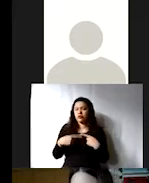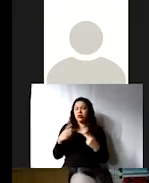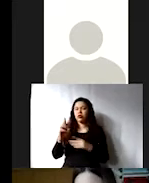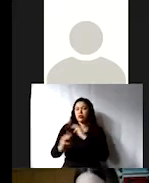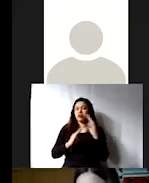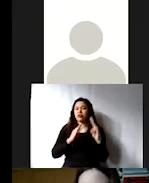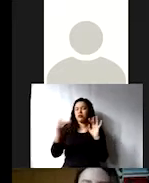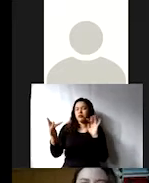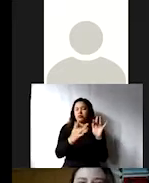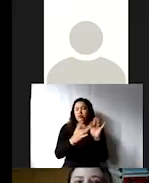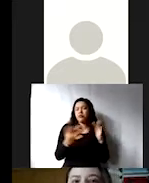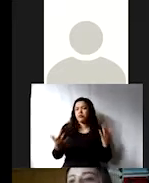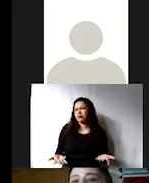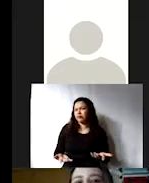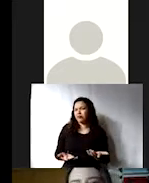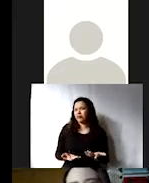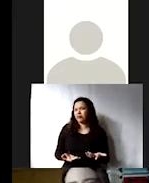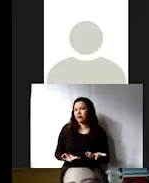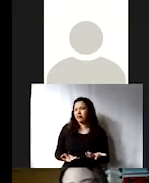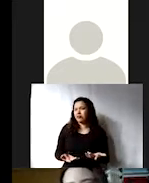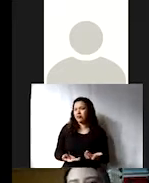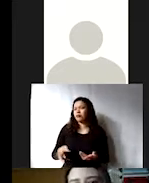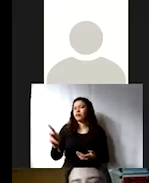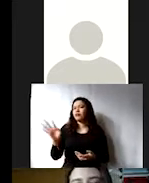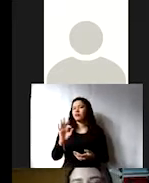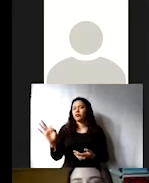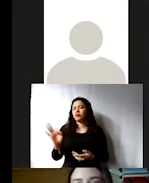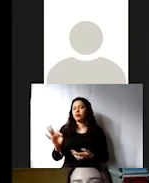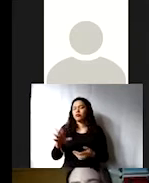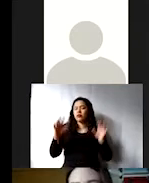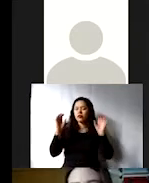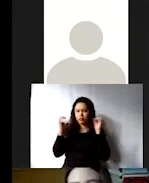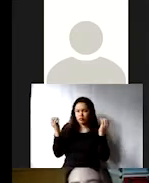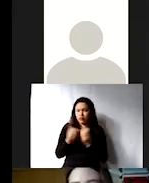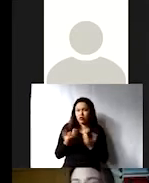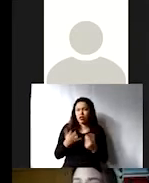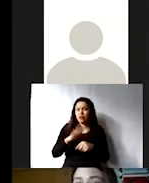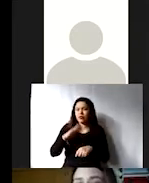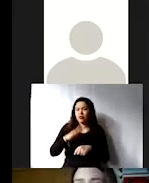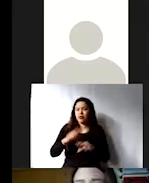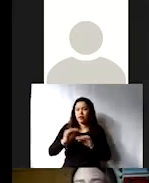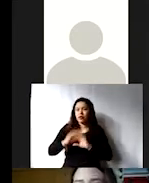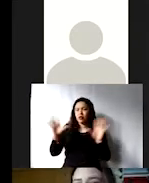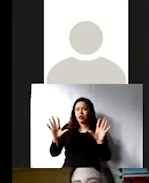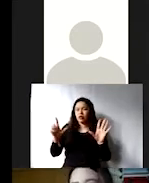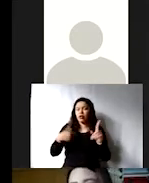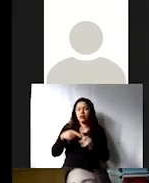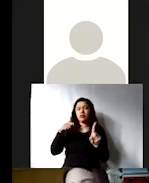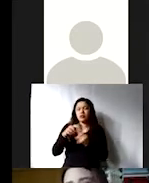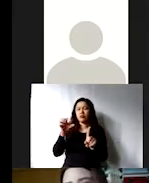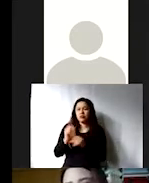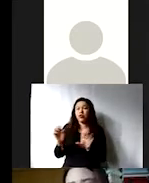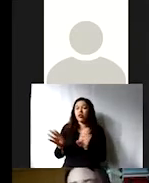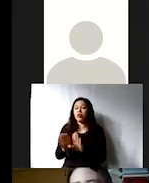¿no? O sea, un decir nada más. Pero bueno, a lo mejor una organización tiene más claro que le pega esa meta, pero a través de